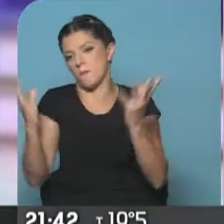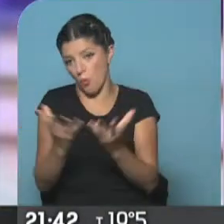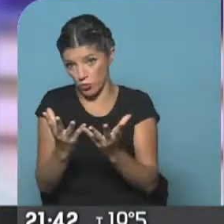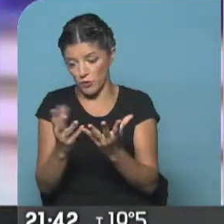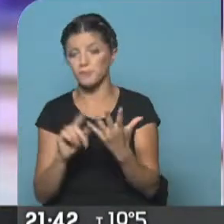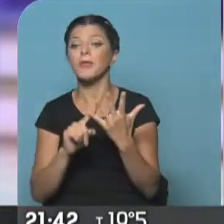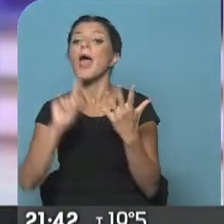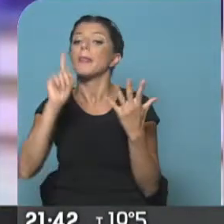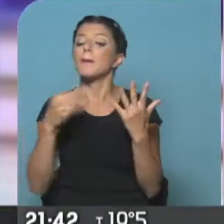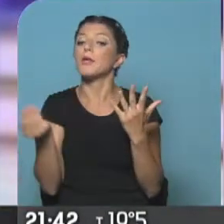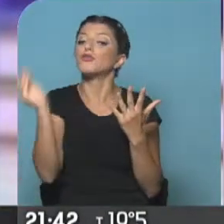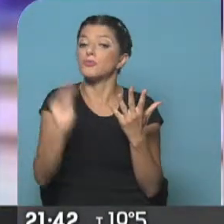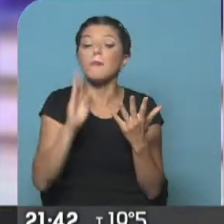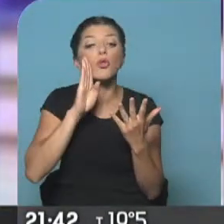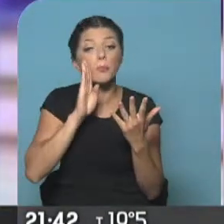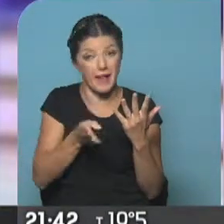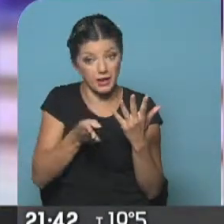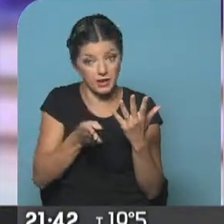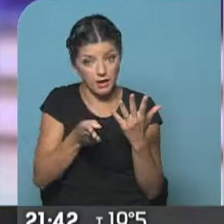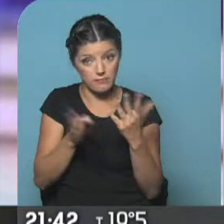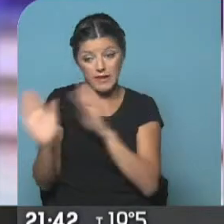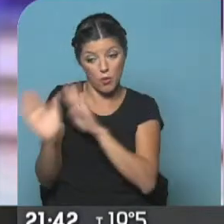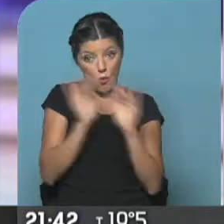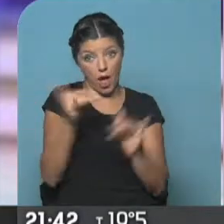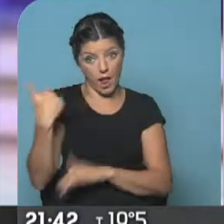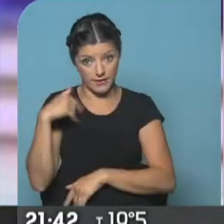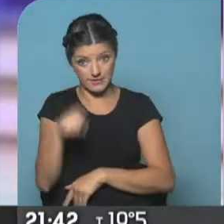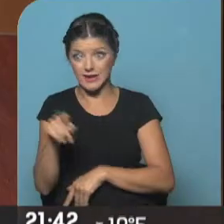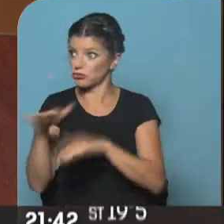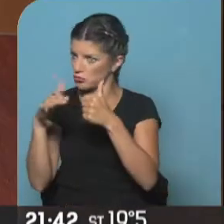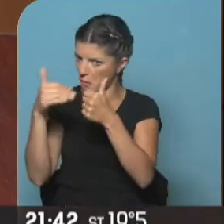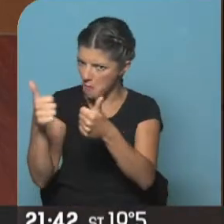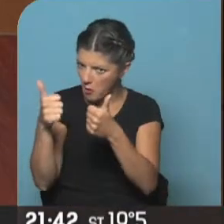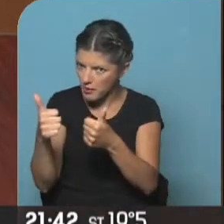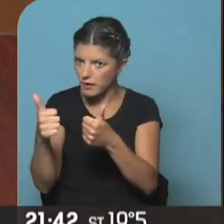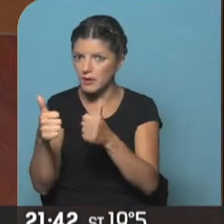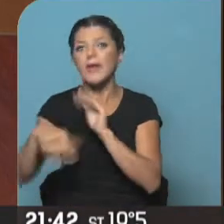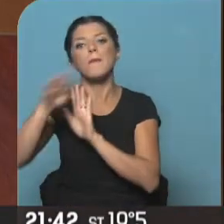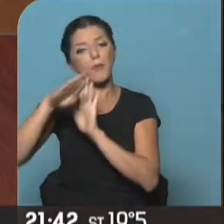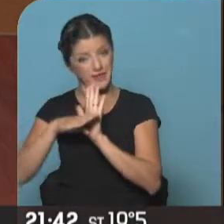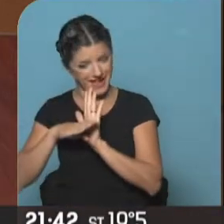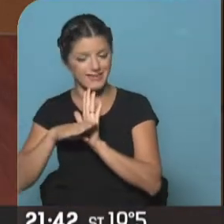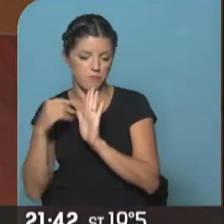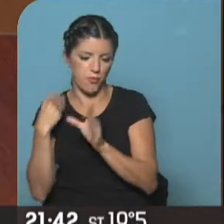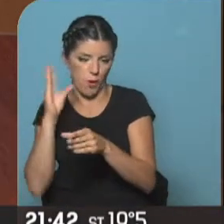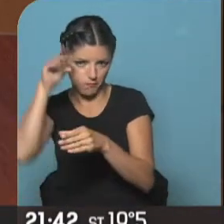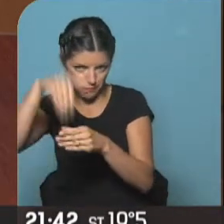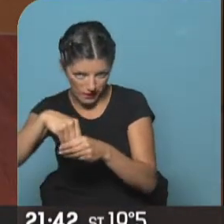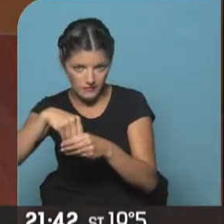que sumar a Bélgica, que igual que la Argentina, atraviesa un gran momento y por ranking FIFA está allí entre los